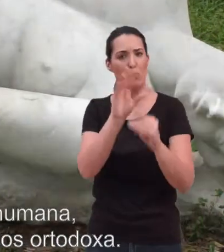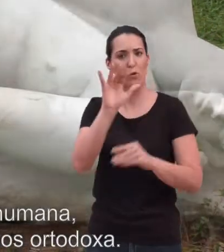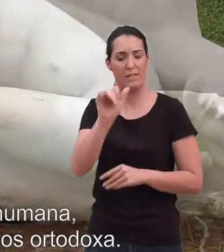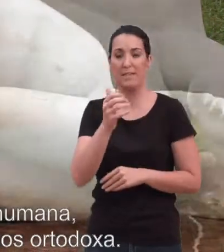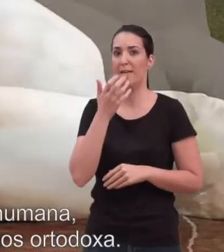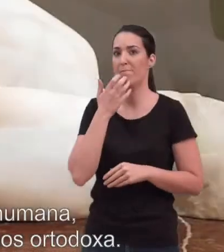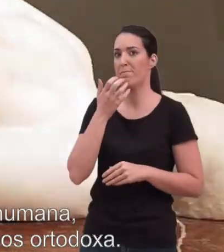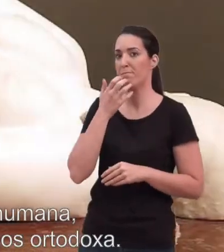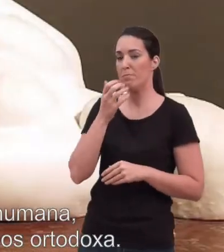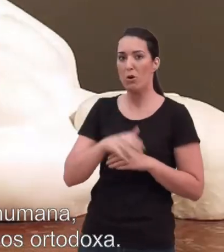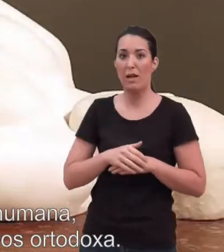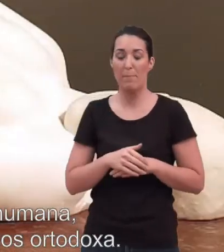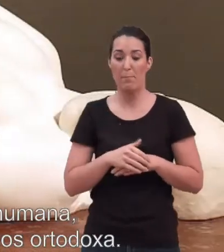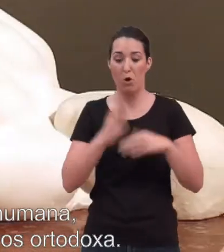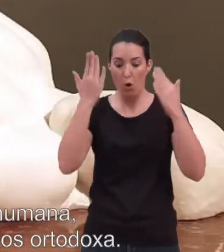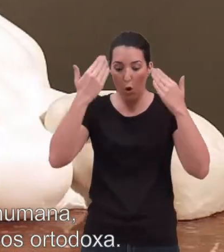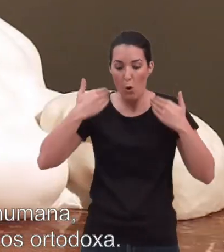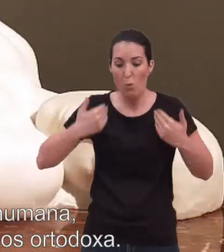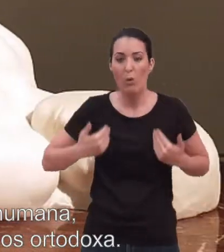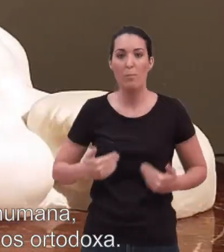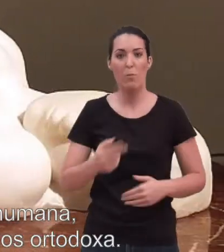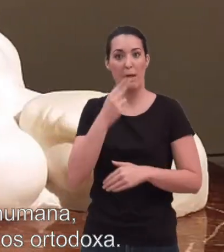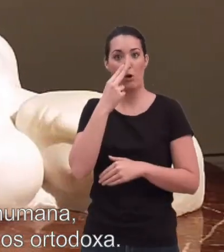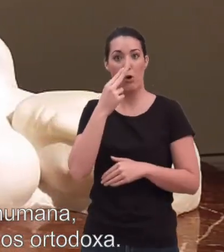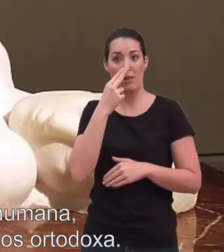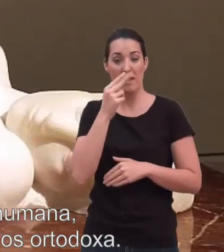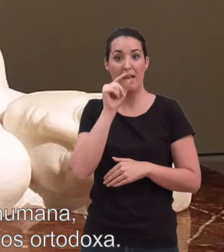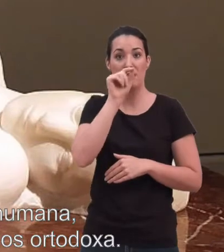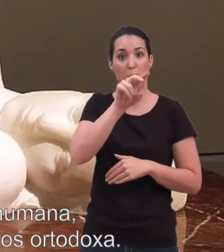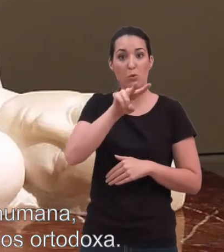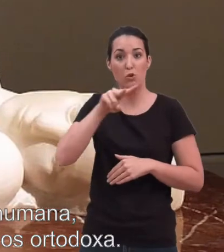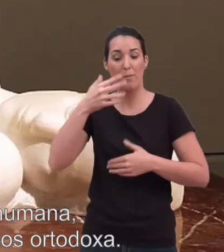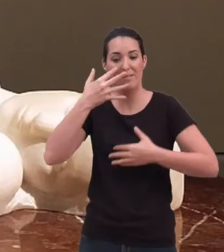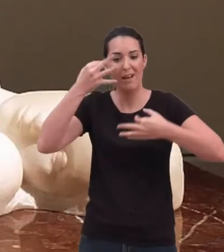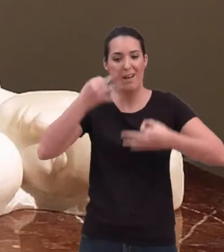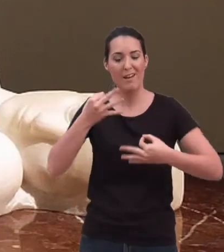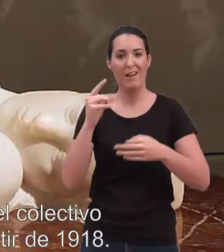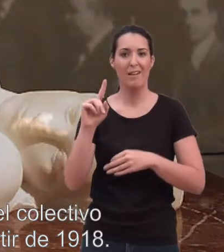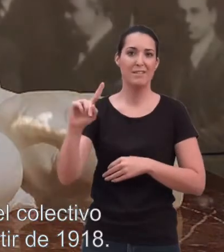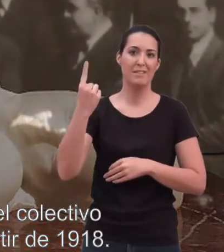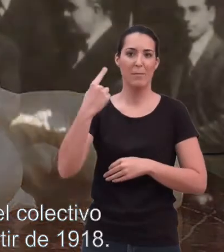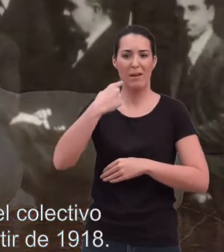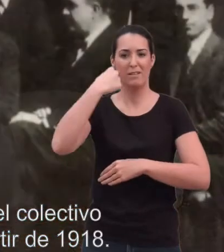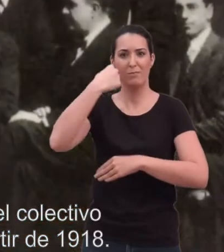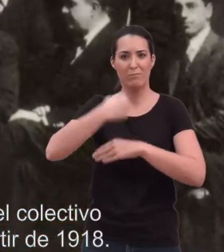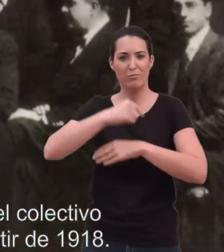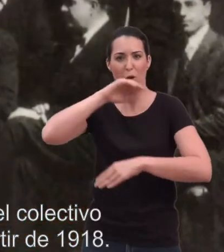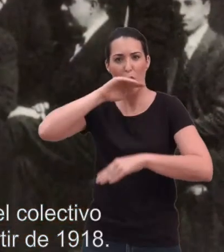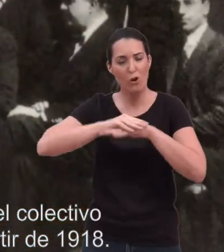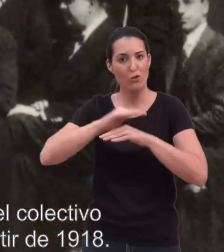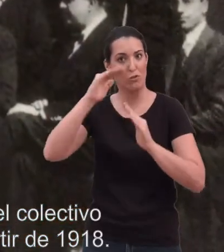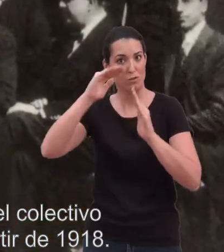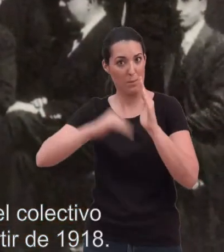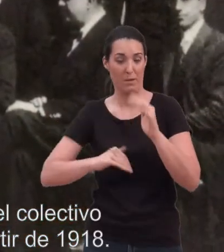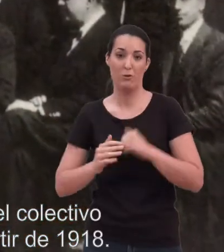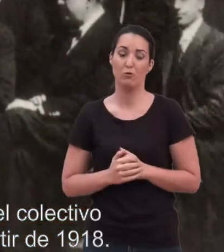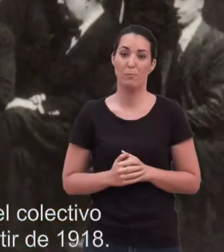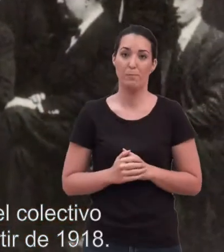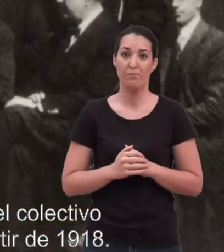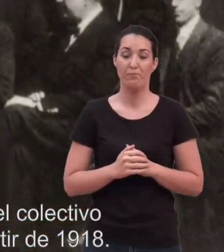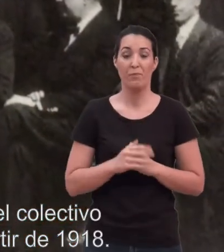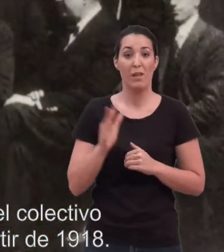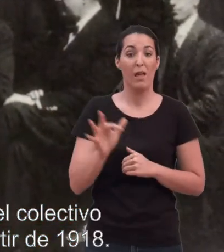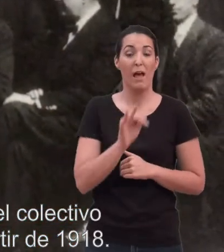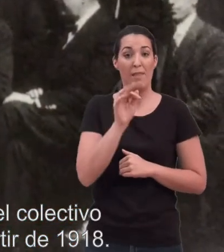humana desde una postura más realista y menos ortodoxa. Además, Rebull integró y